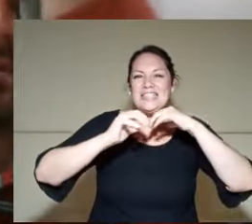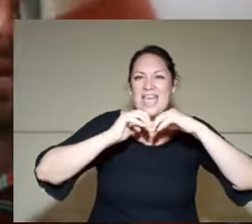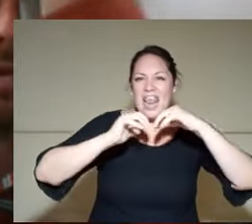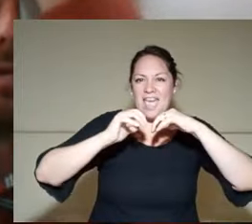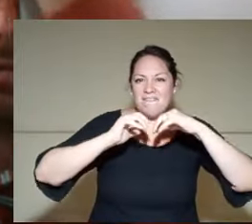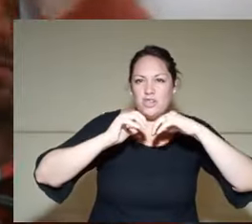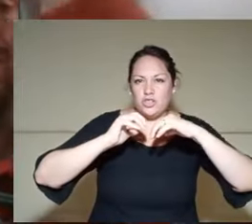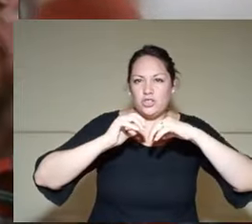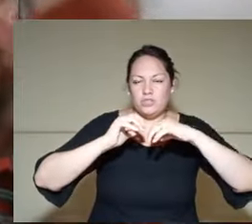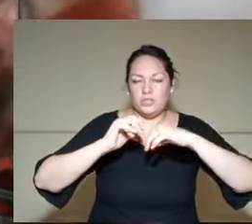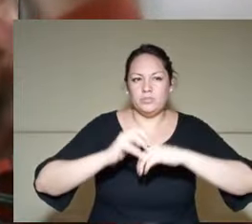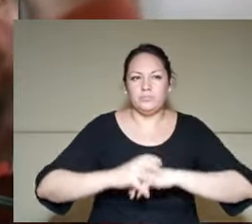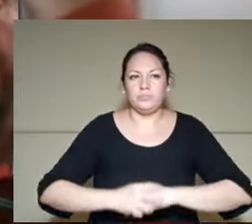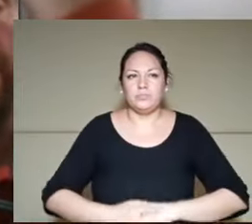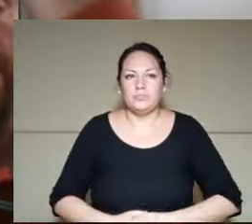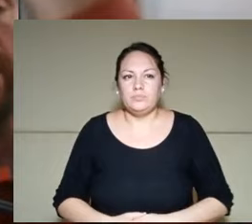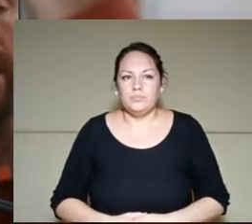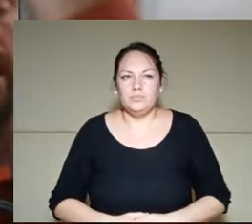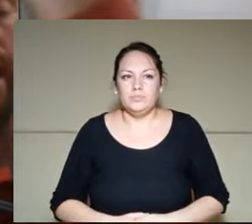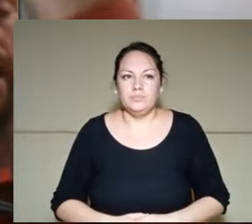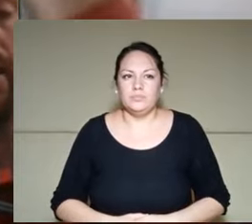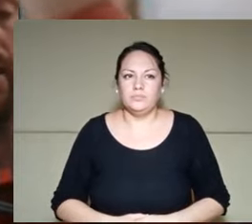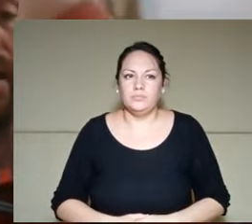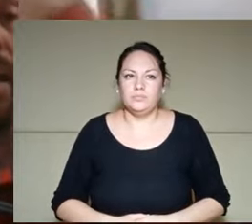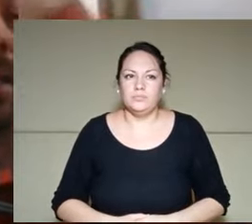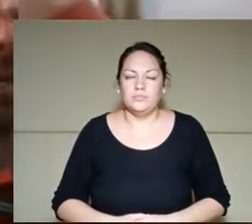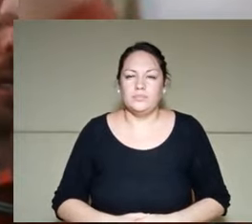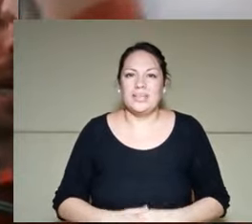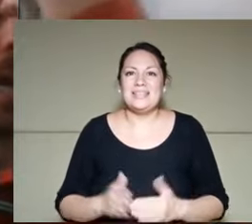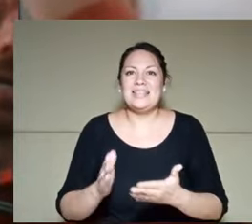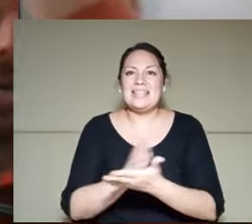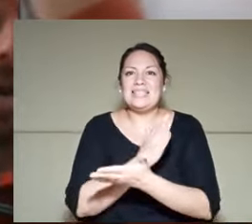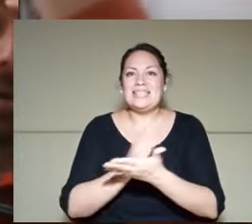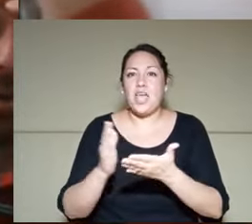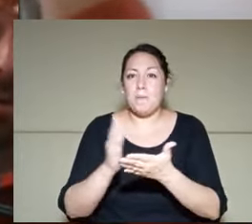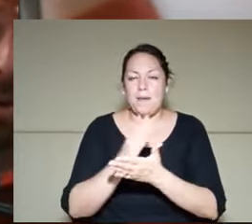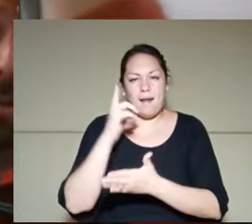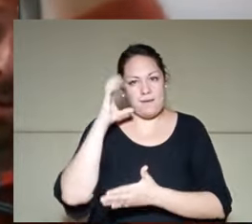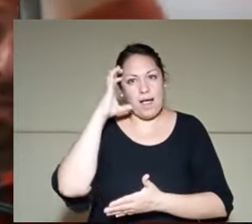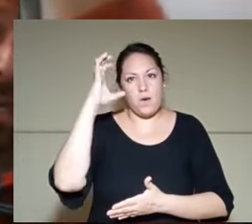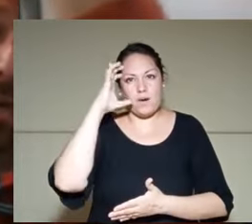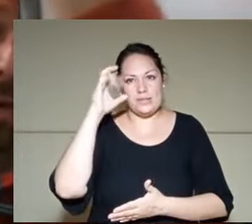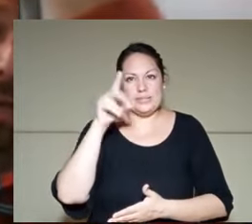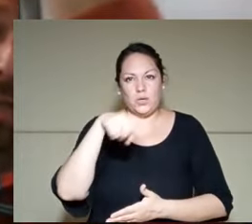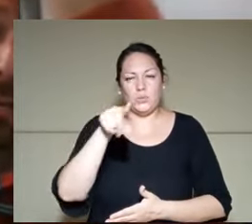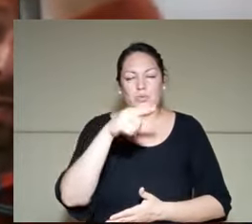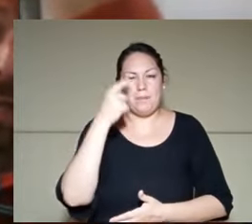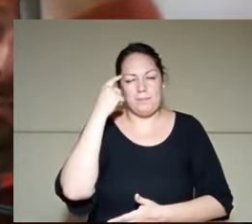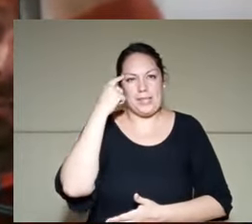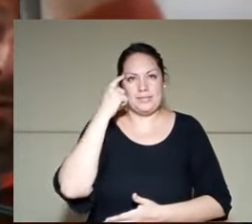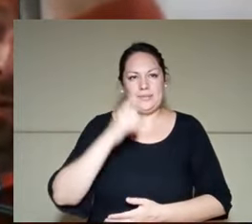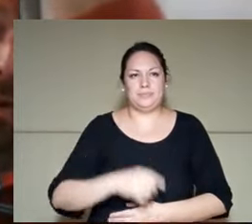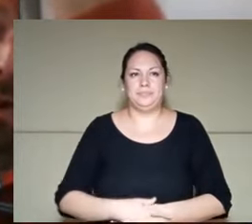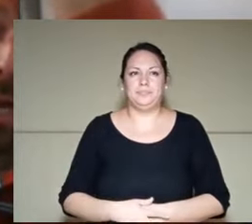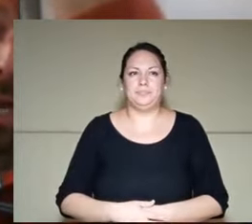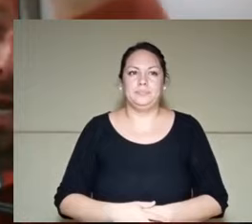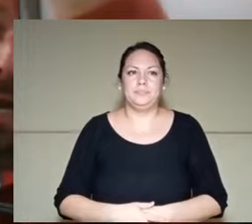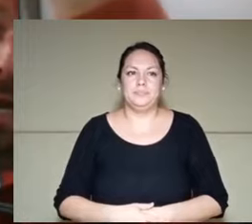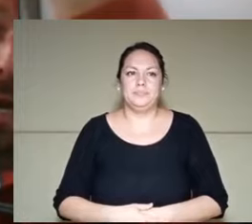tejido cerebral, ¿no es cierto? Y aislarlo, Porque ustedes recuerden que, por